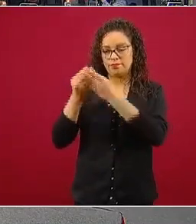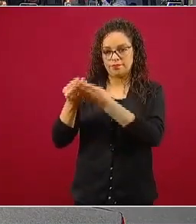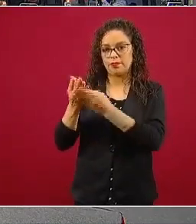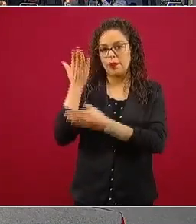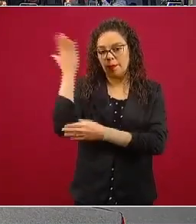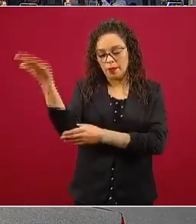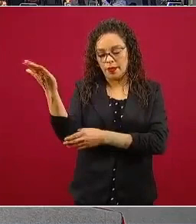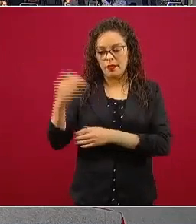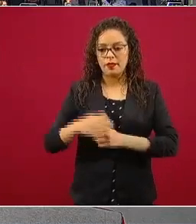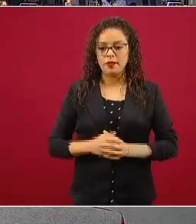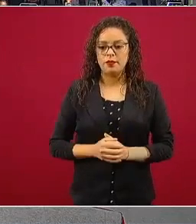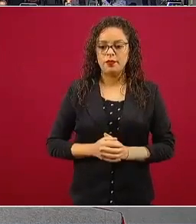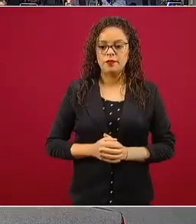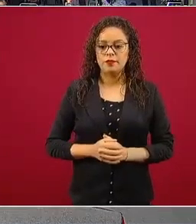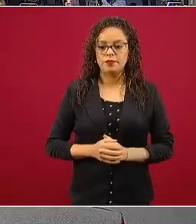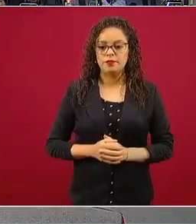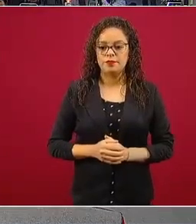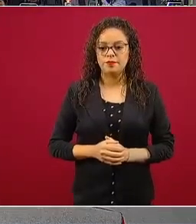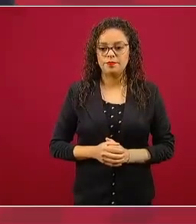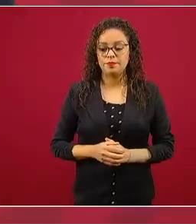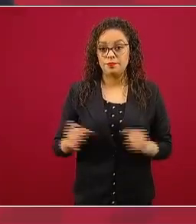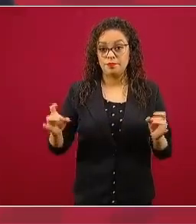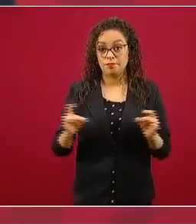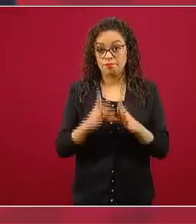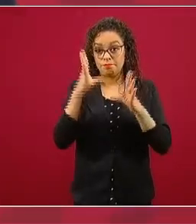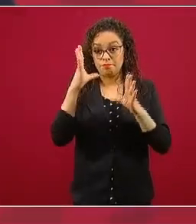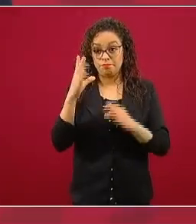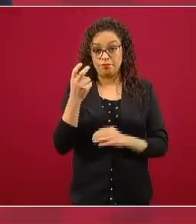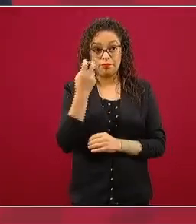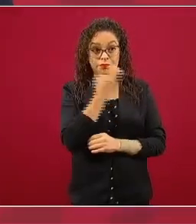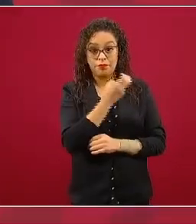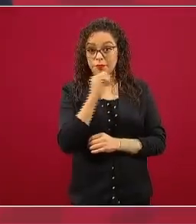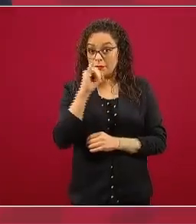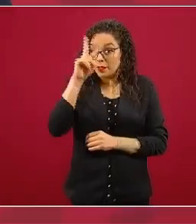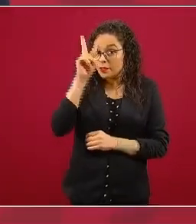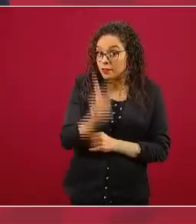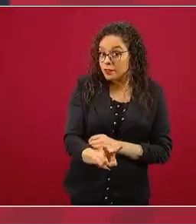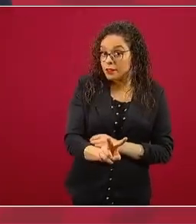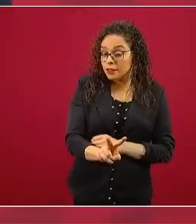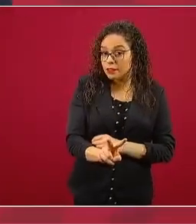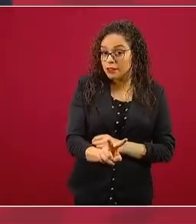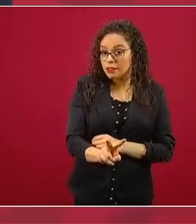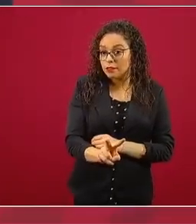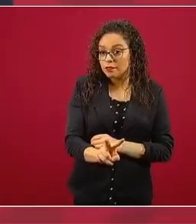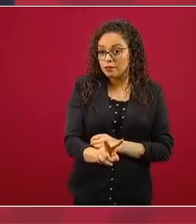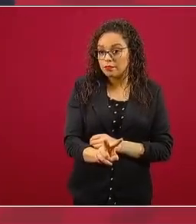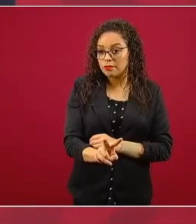en caso de ser cierta, que no estoy poniendo en duda